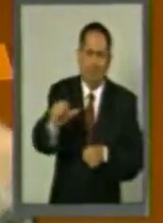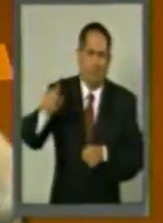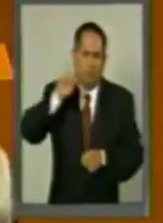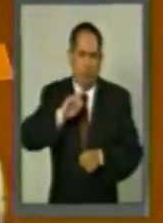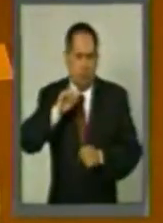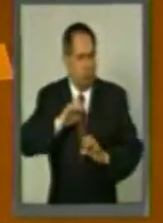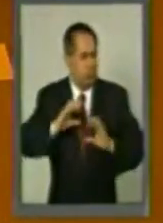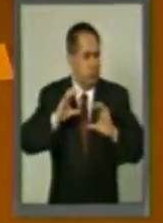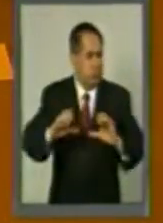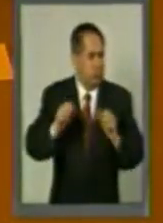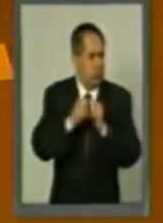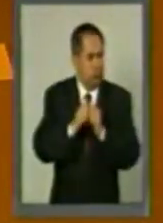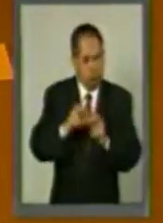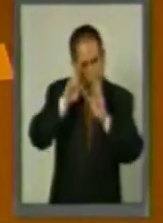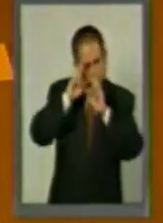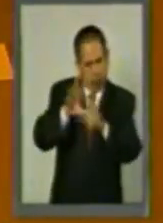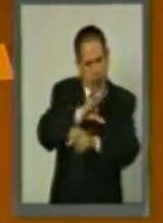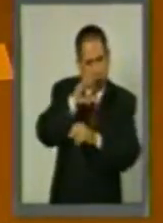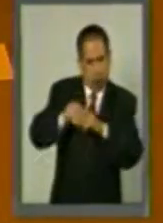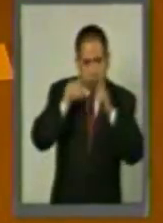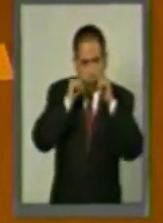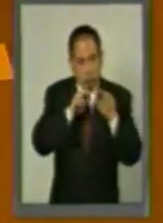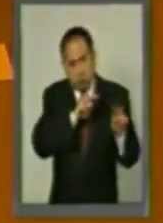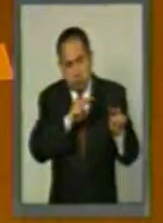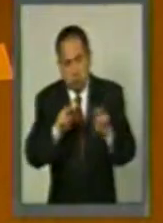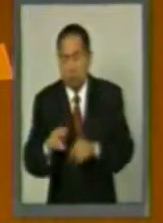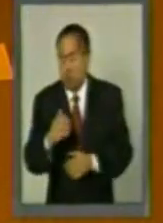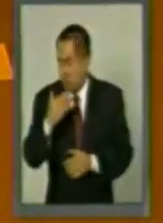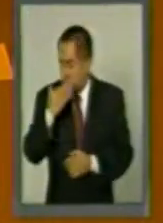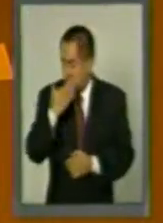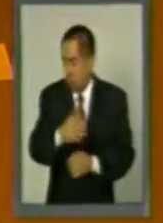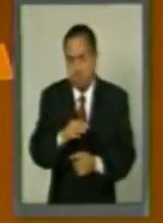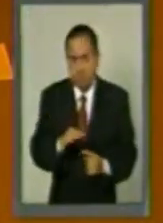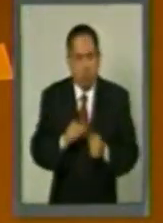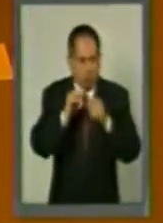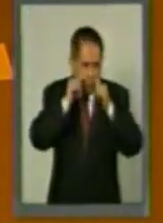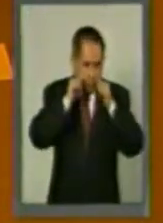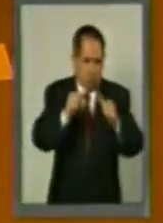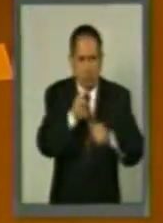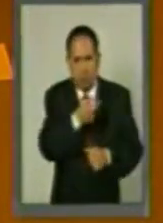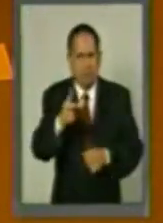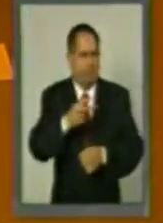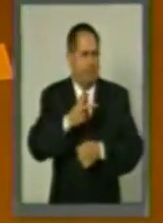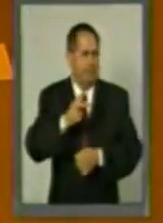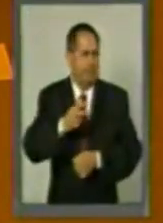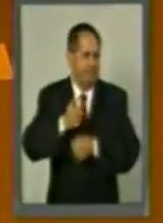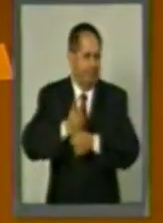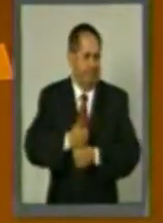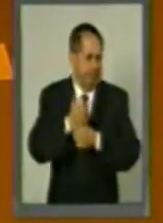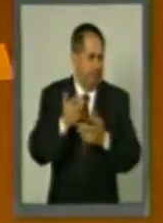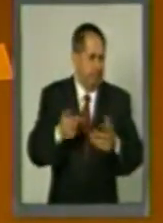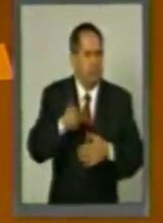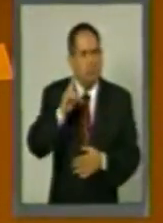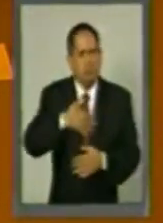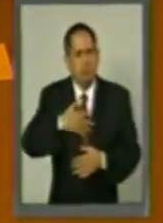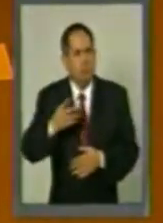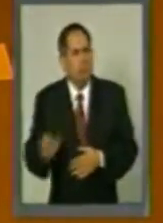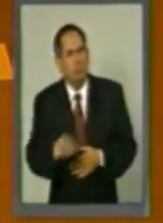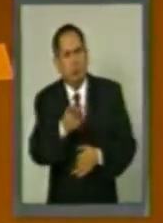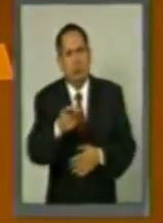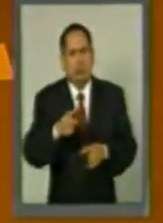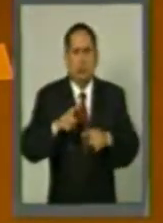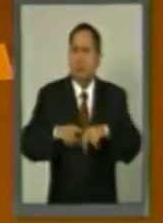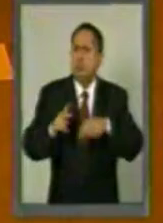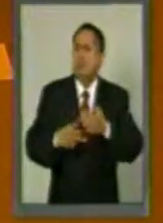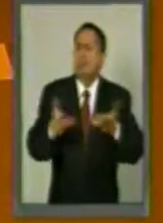una perspectiva integral y con atención especializada para las víctimas. Pero yo pregunto, ¿qué